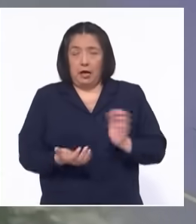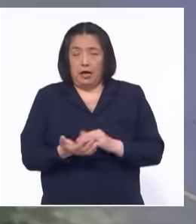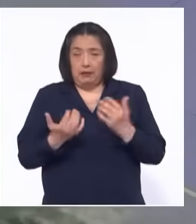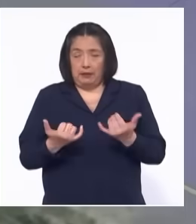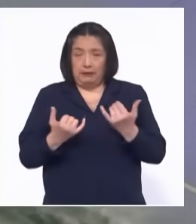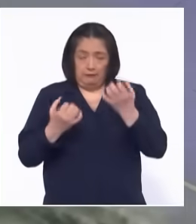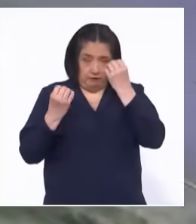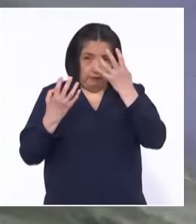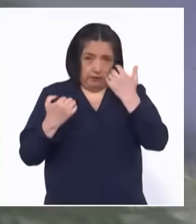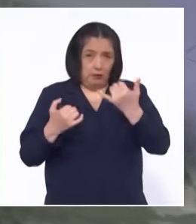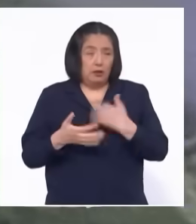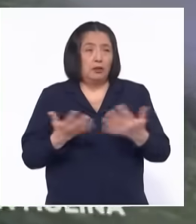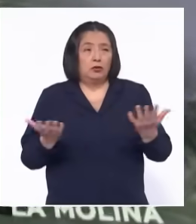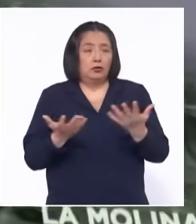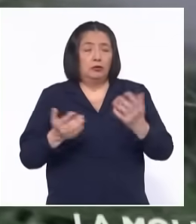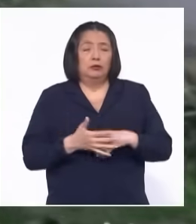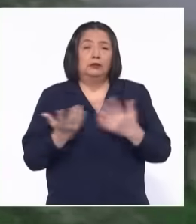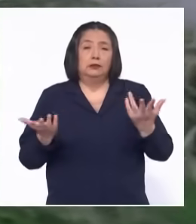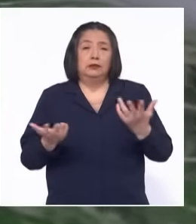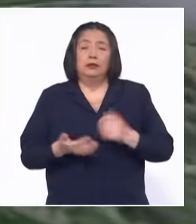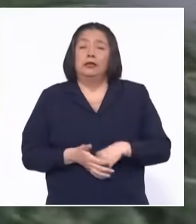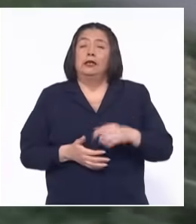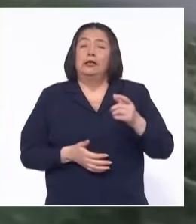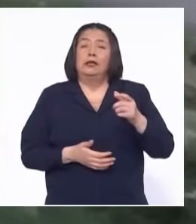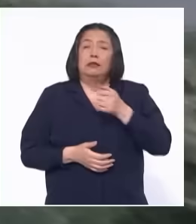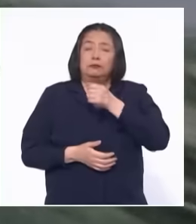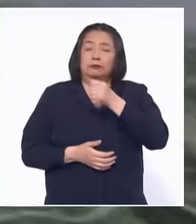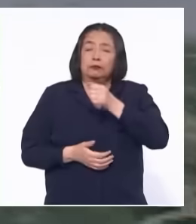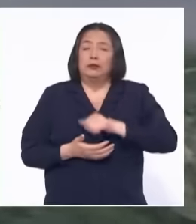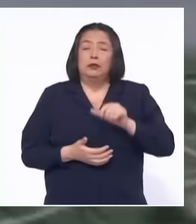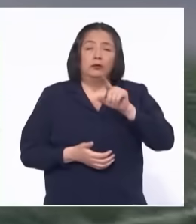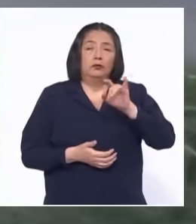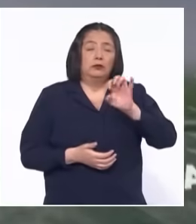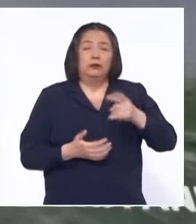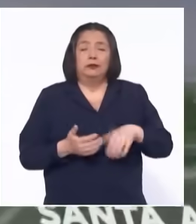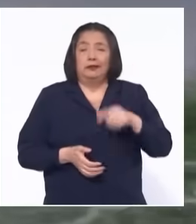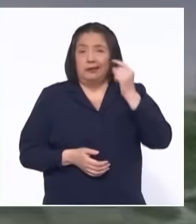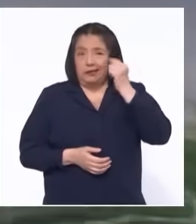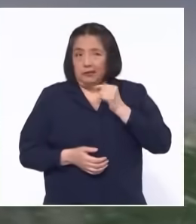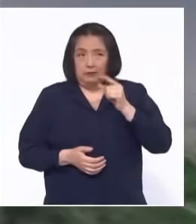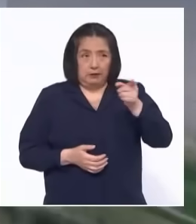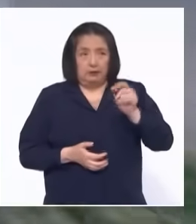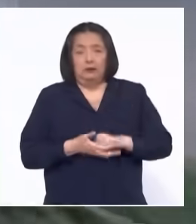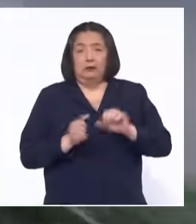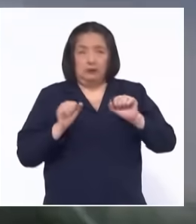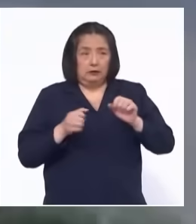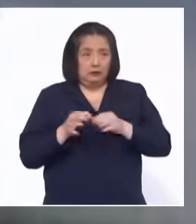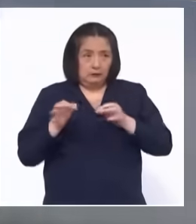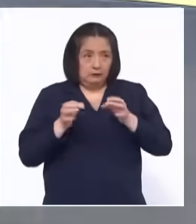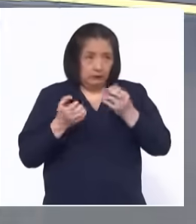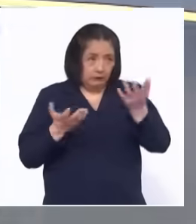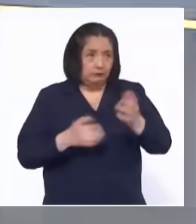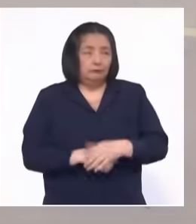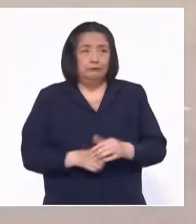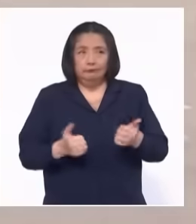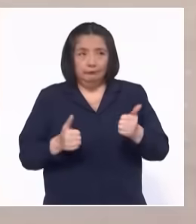México a esta hora. Nos vamos hasta Gamarra con nuestra compañera Lourdes Tupac Yupanqui. ¿Qué ha pasado ahí? Ella desarrolla la noticia. Lourdes, ¿cómo estás?